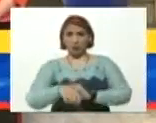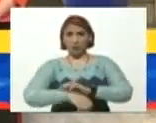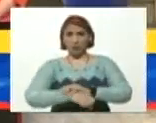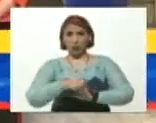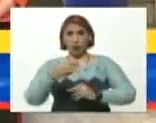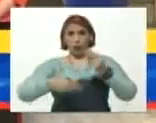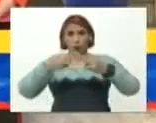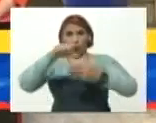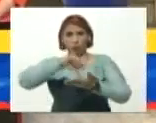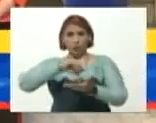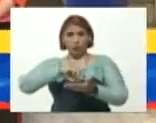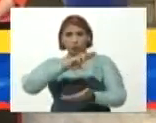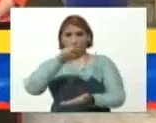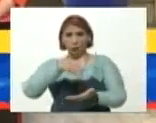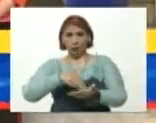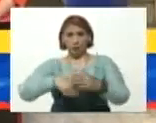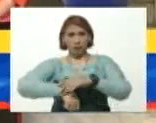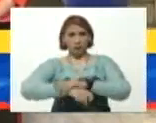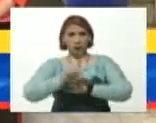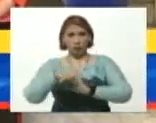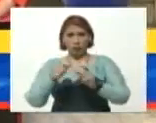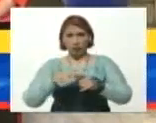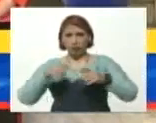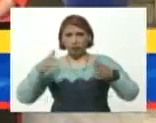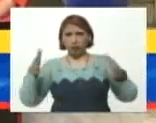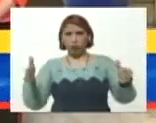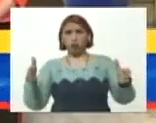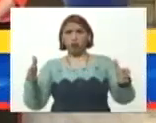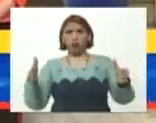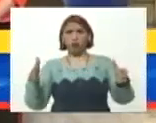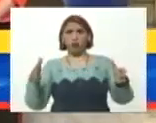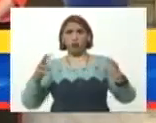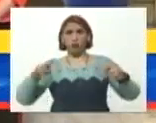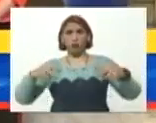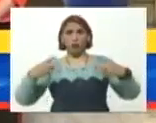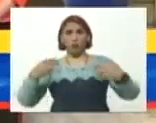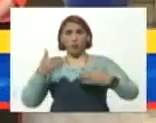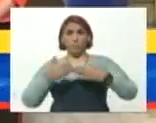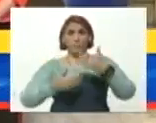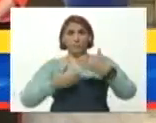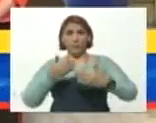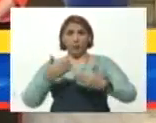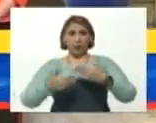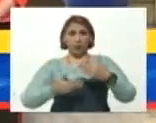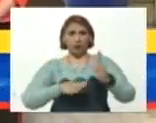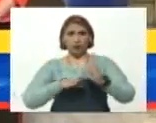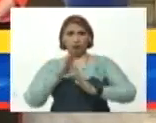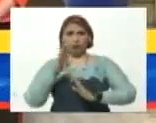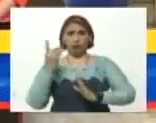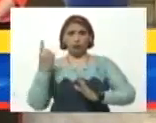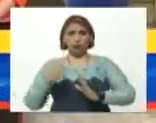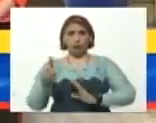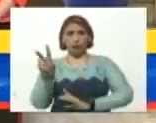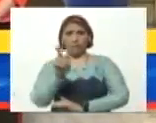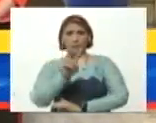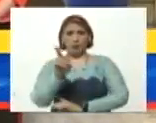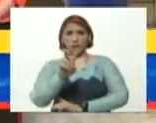Centro Nacional del Fútbol y del estadio más moderno y avanzado que va a tener